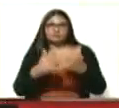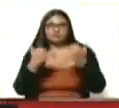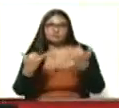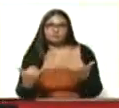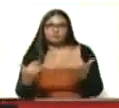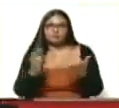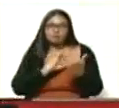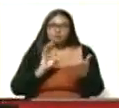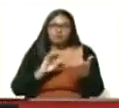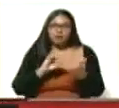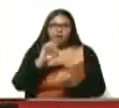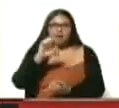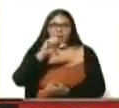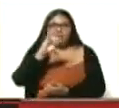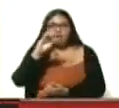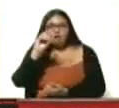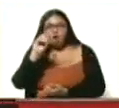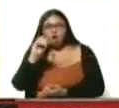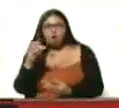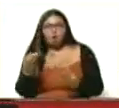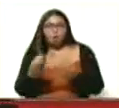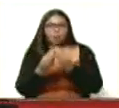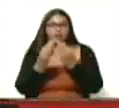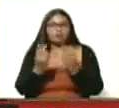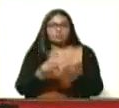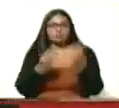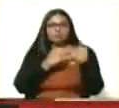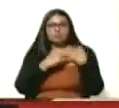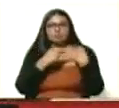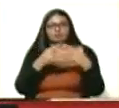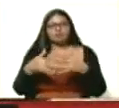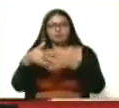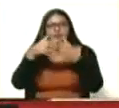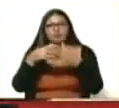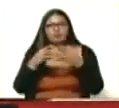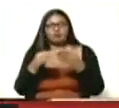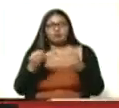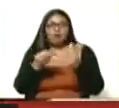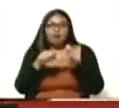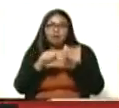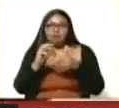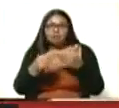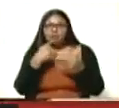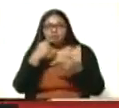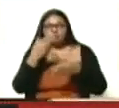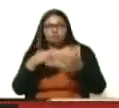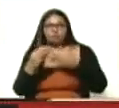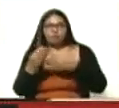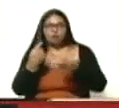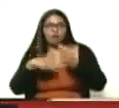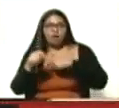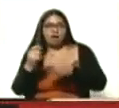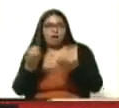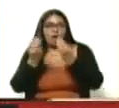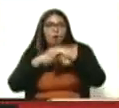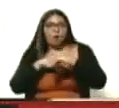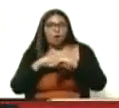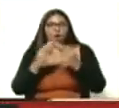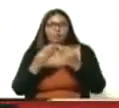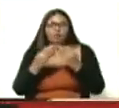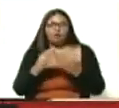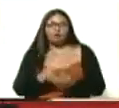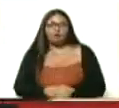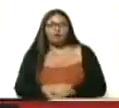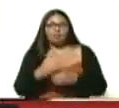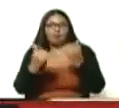el de Elliot Abrams con el representante especial de Estados Unidos para Irán, diciéndole que cómo iban las negociaciones, hablando de Alex Saab.